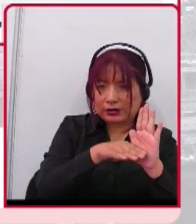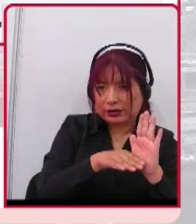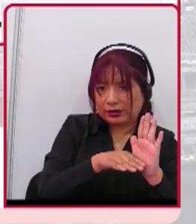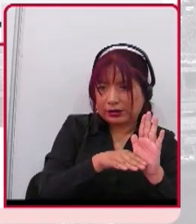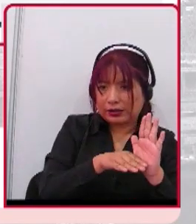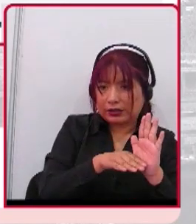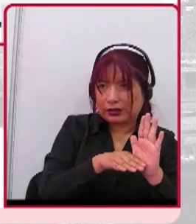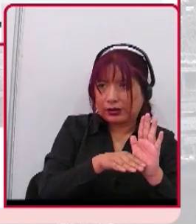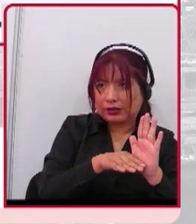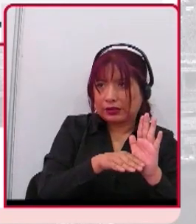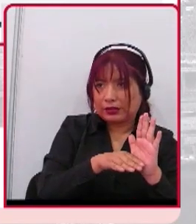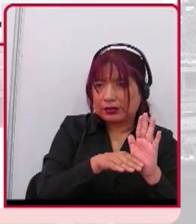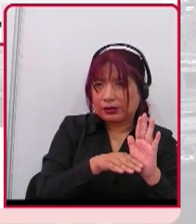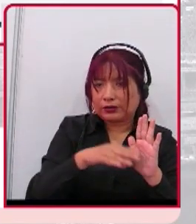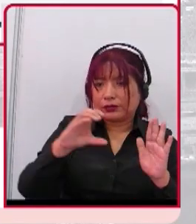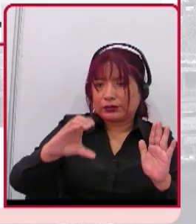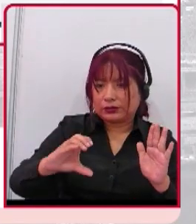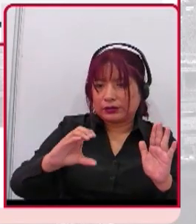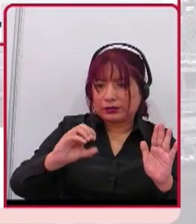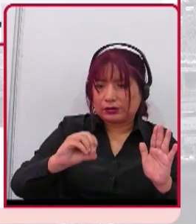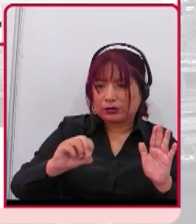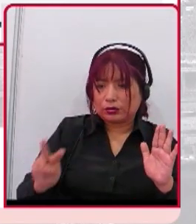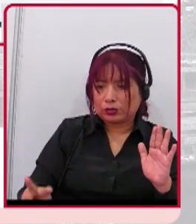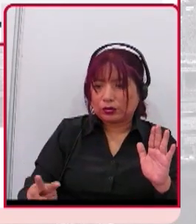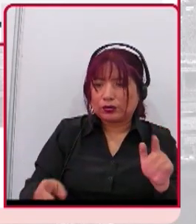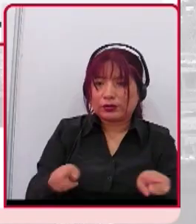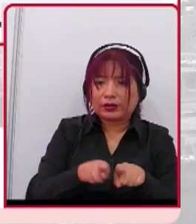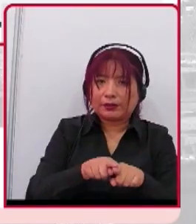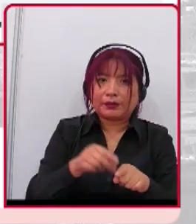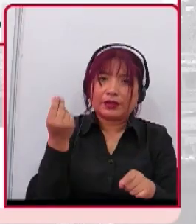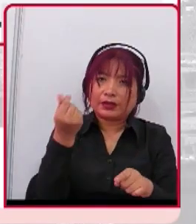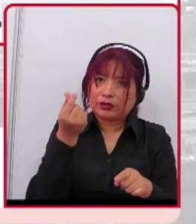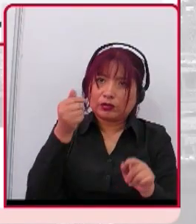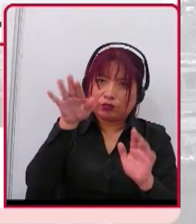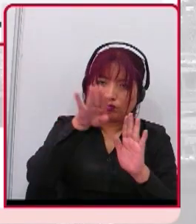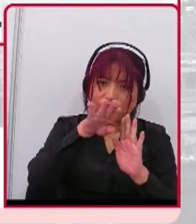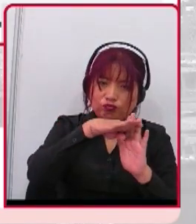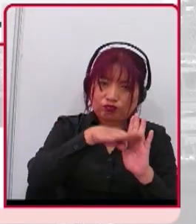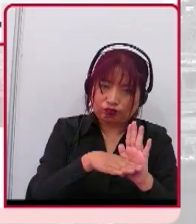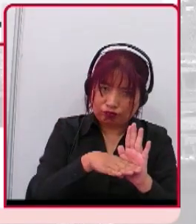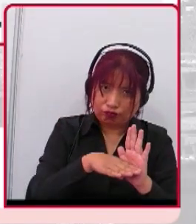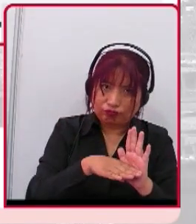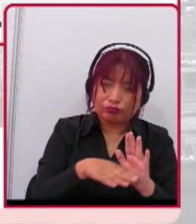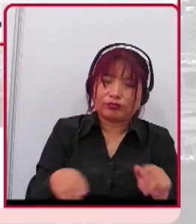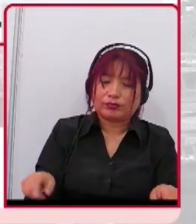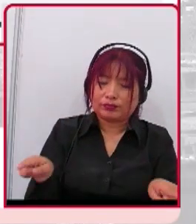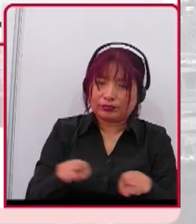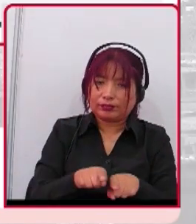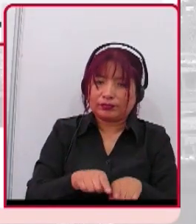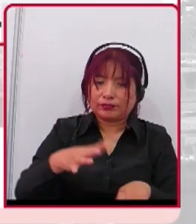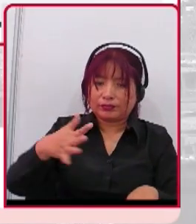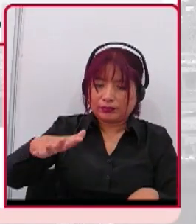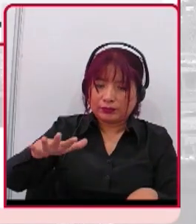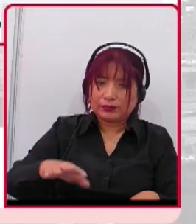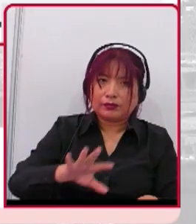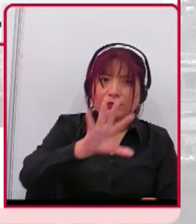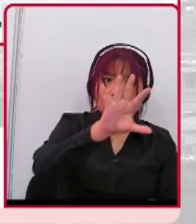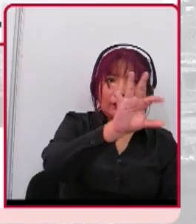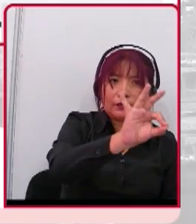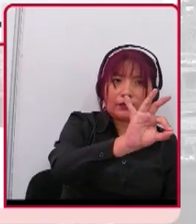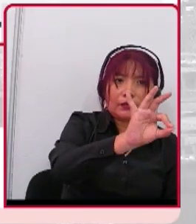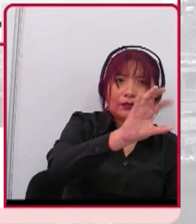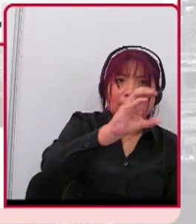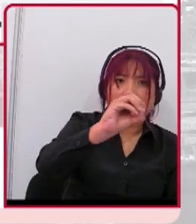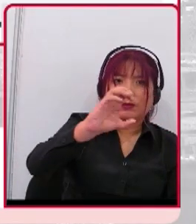uso o el nulo uso de CO2 nos ha permitido reducir los costos, aproximadamente